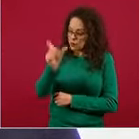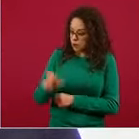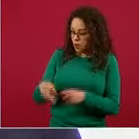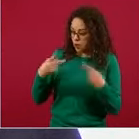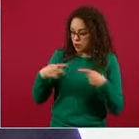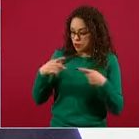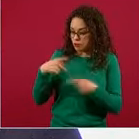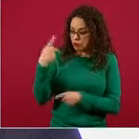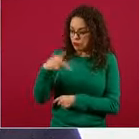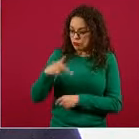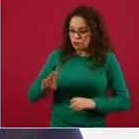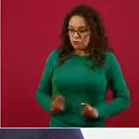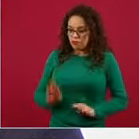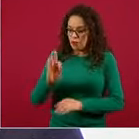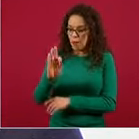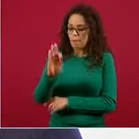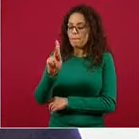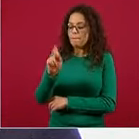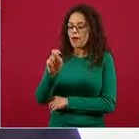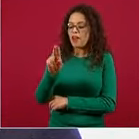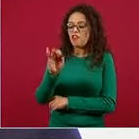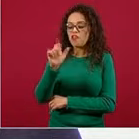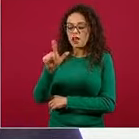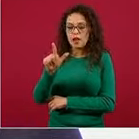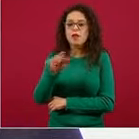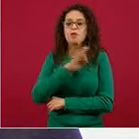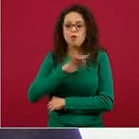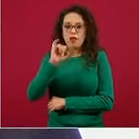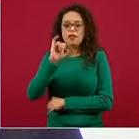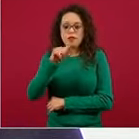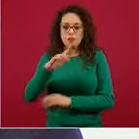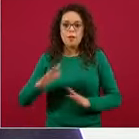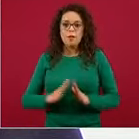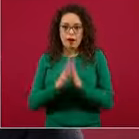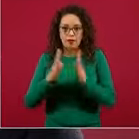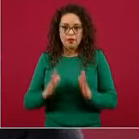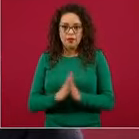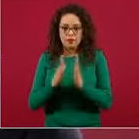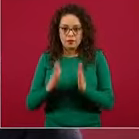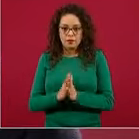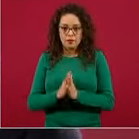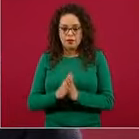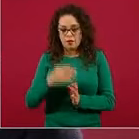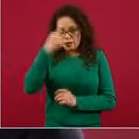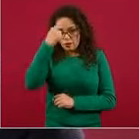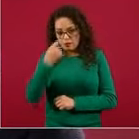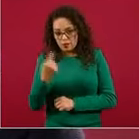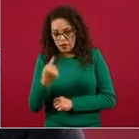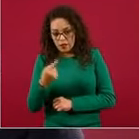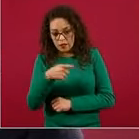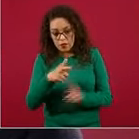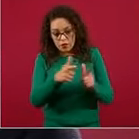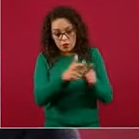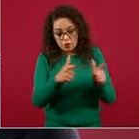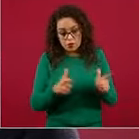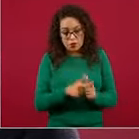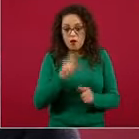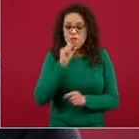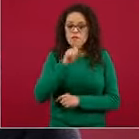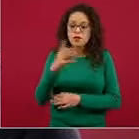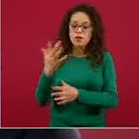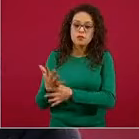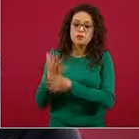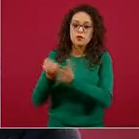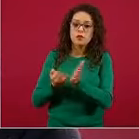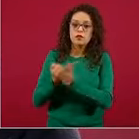que pudiera participar en el mismo en función de los grupos que la misma farmacéutica hubiera decidido